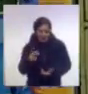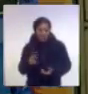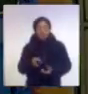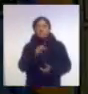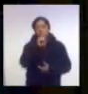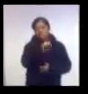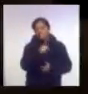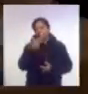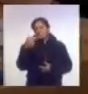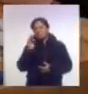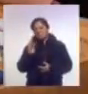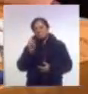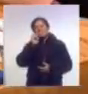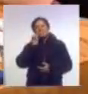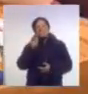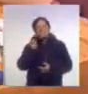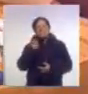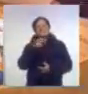ferroso.